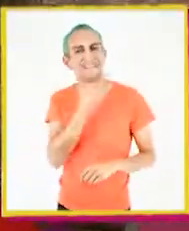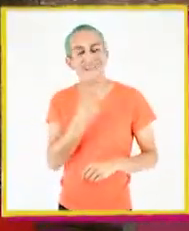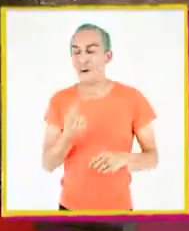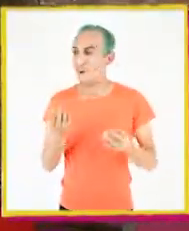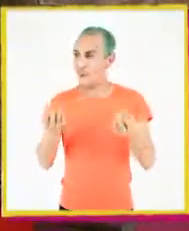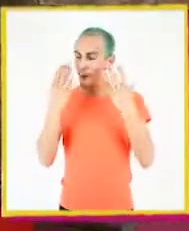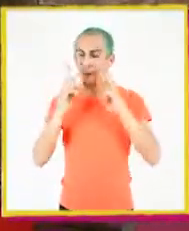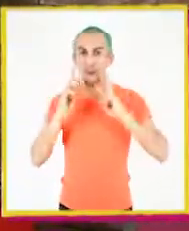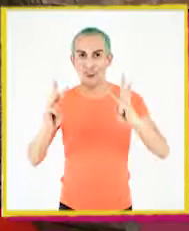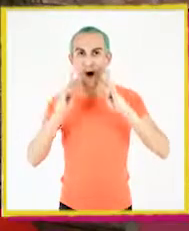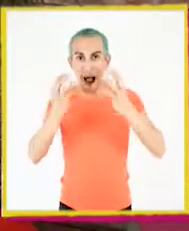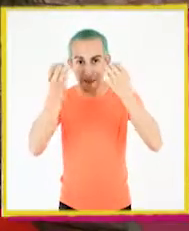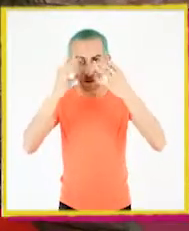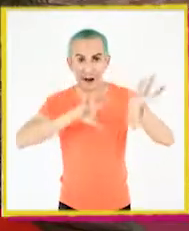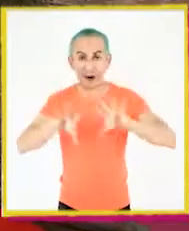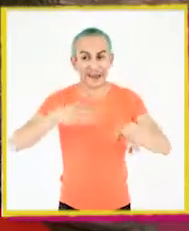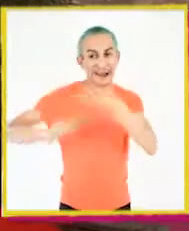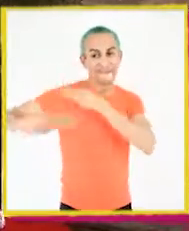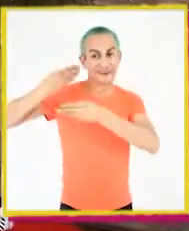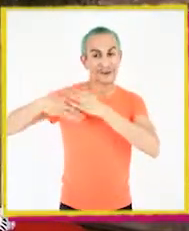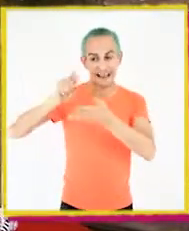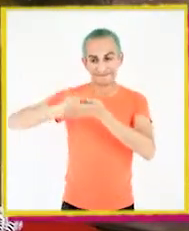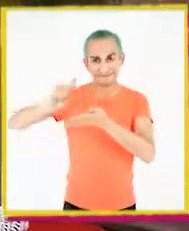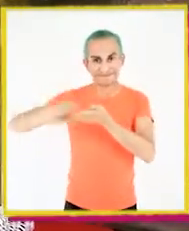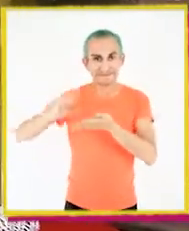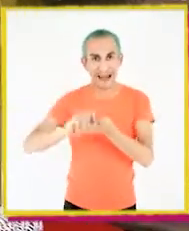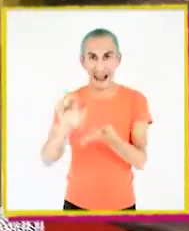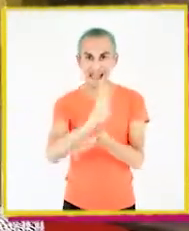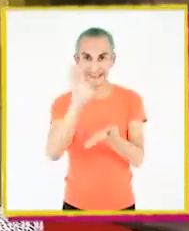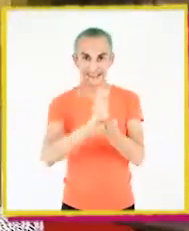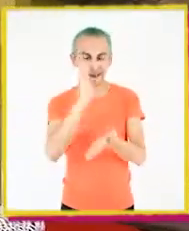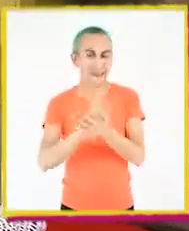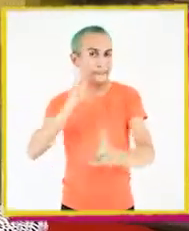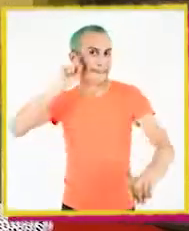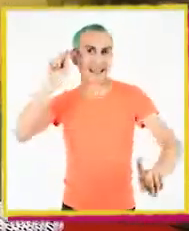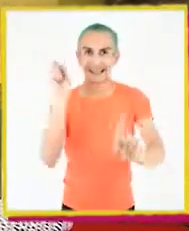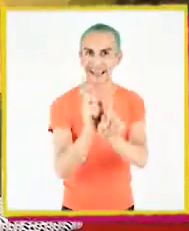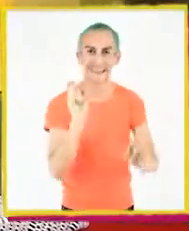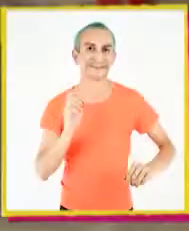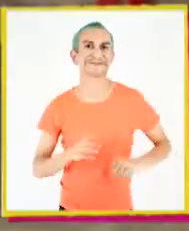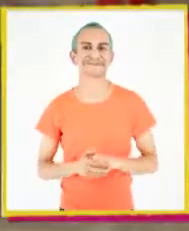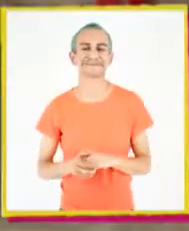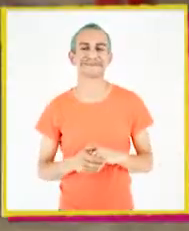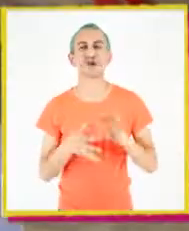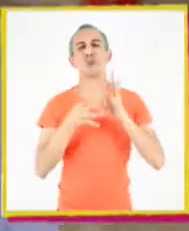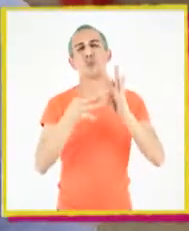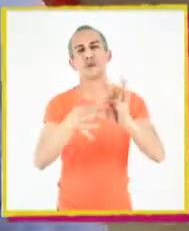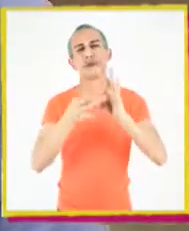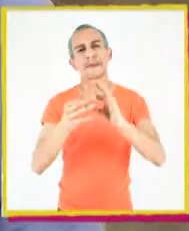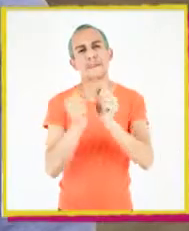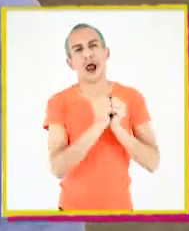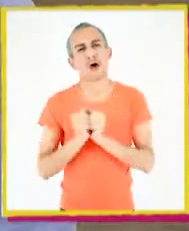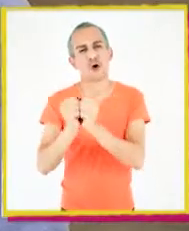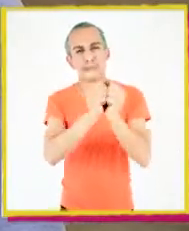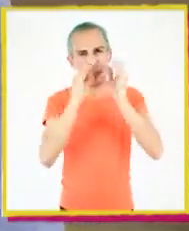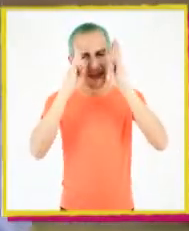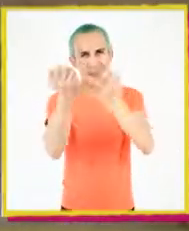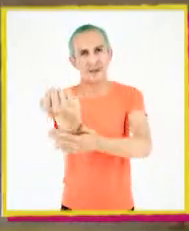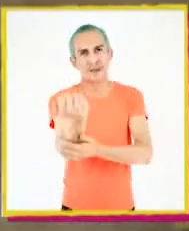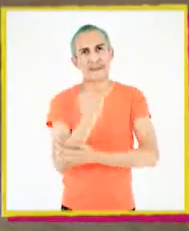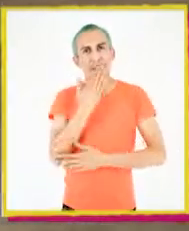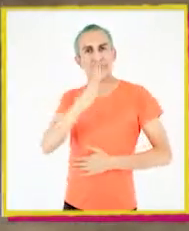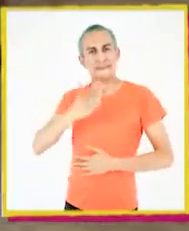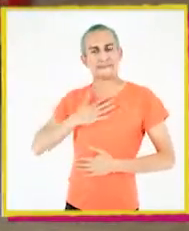¡Qué fascinante descubrir información a partir de la biografía descrita en las enciclopedias! ¡Me encanta! Y muchas gracias por acompañarme